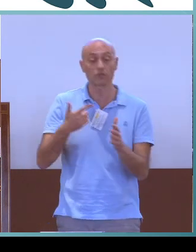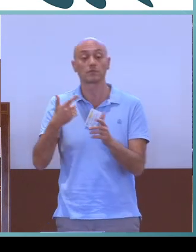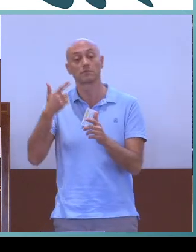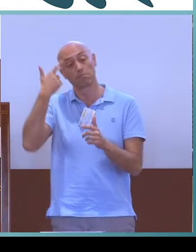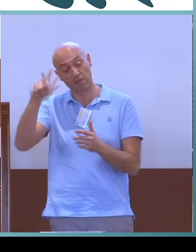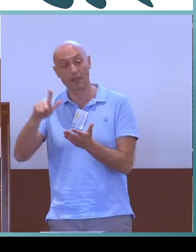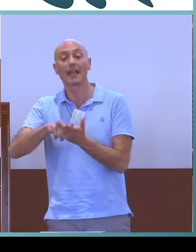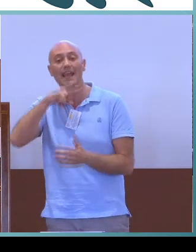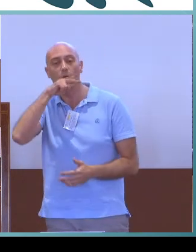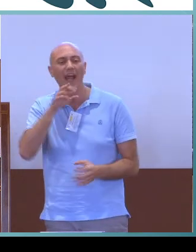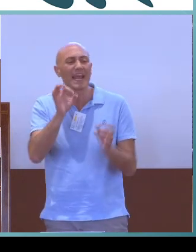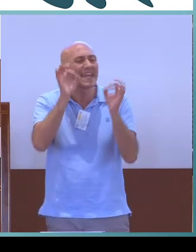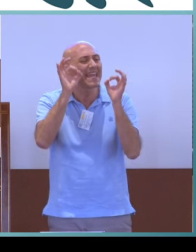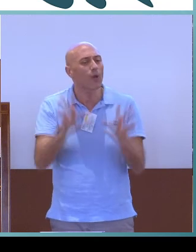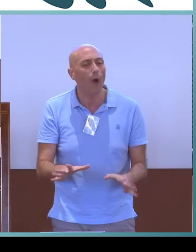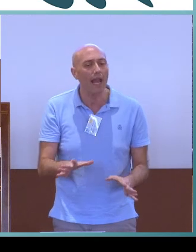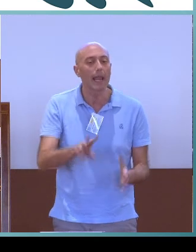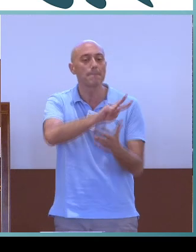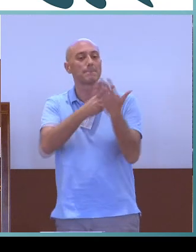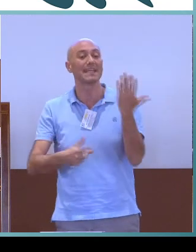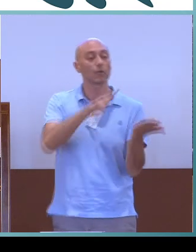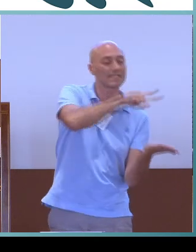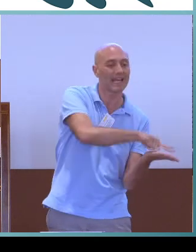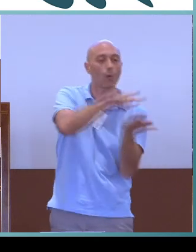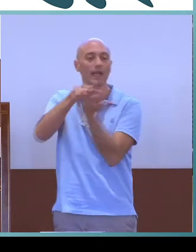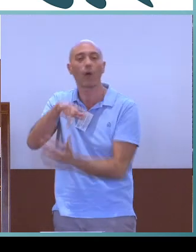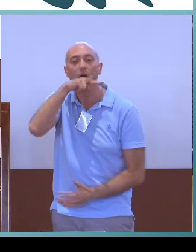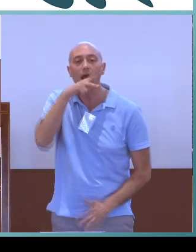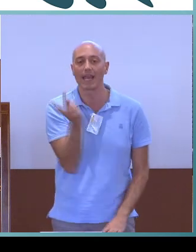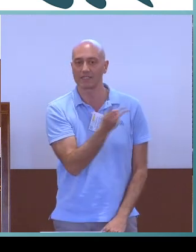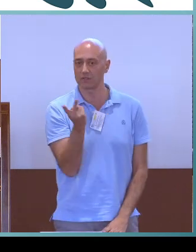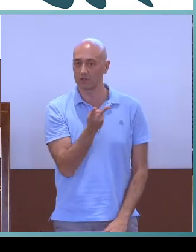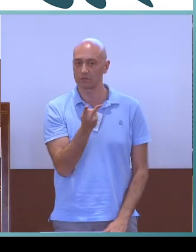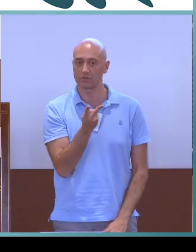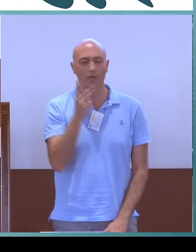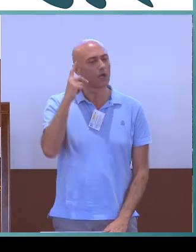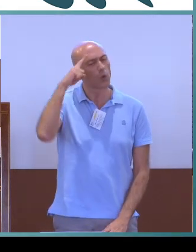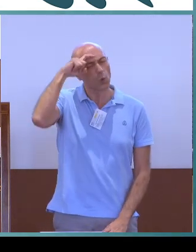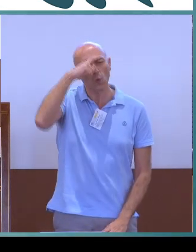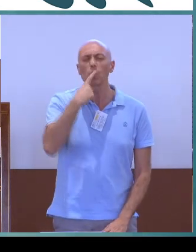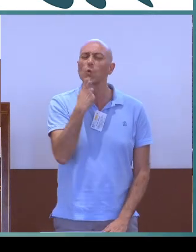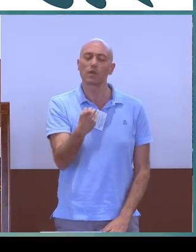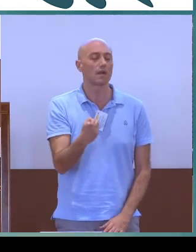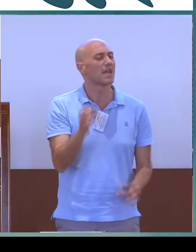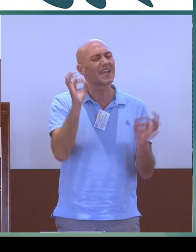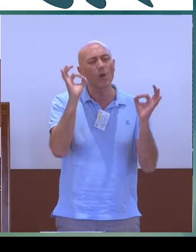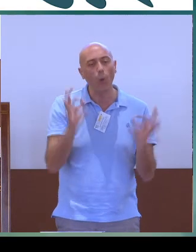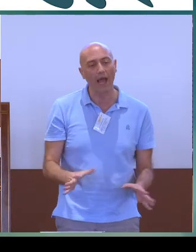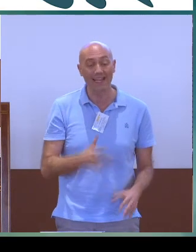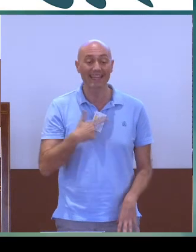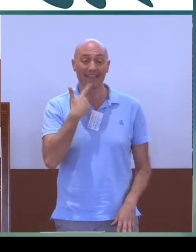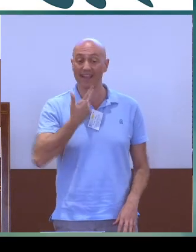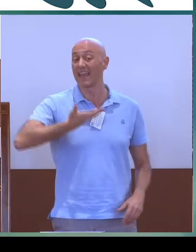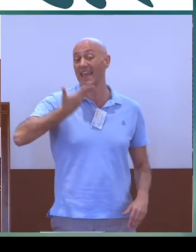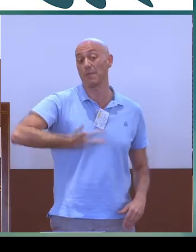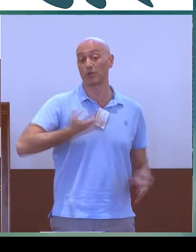unimodales. O sea, le cuesta menos cambiar de la L1 hacia la L2 do que de